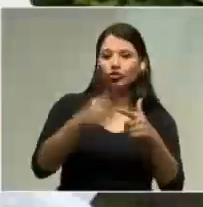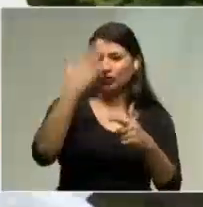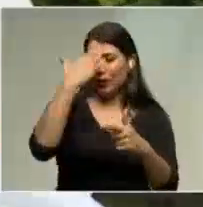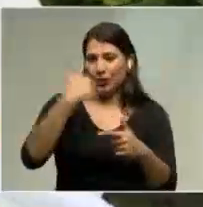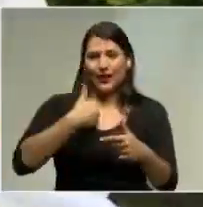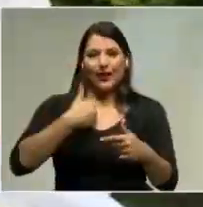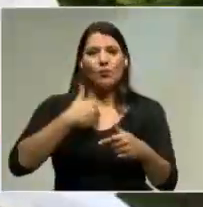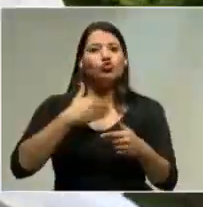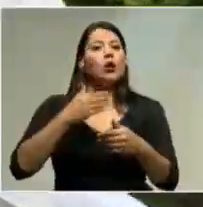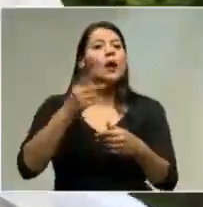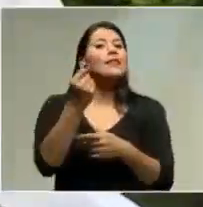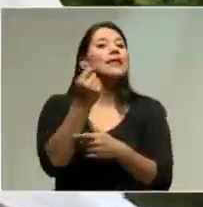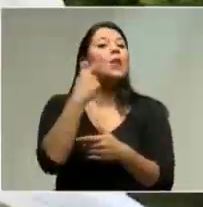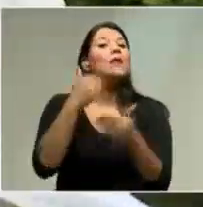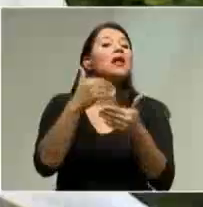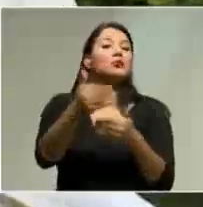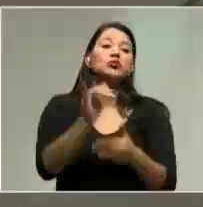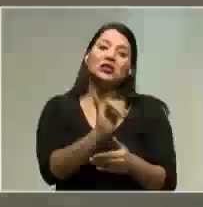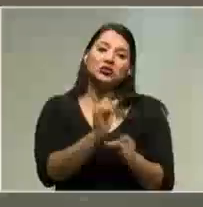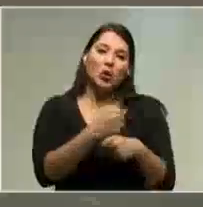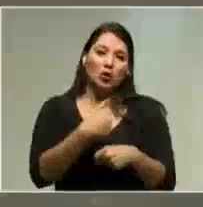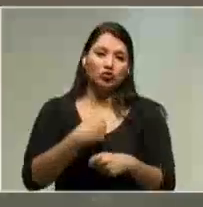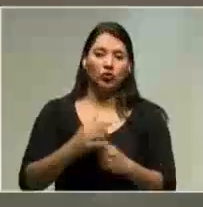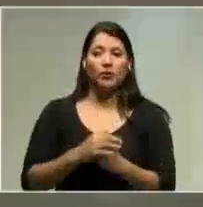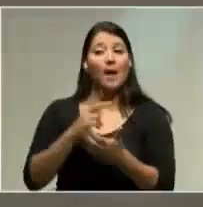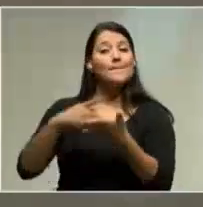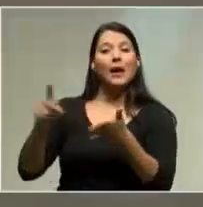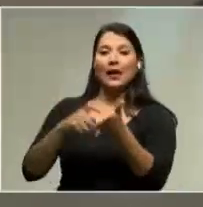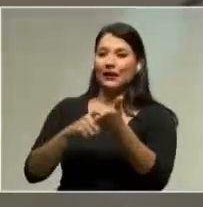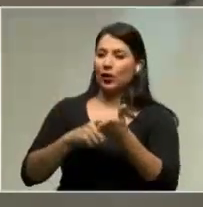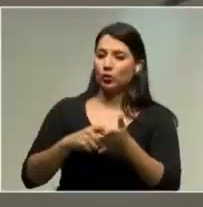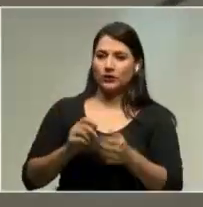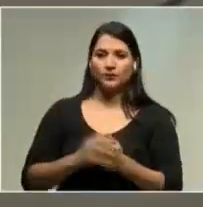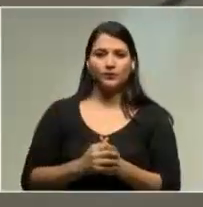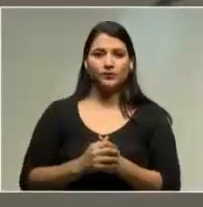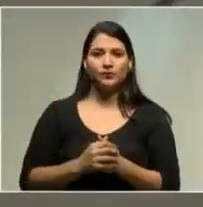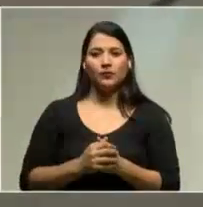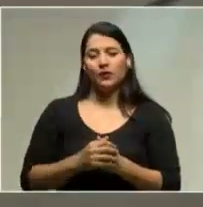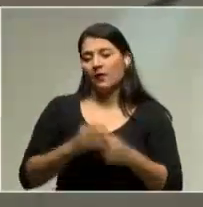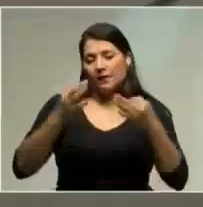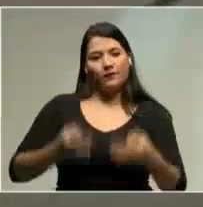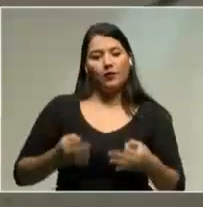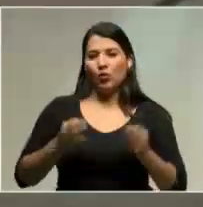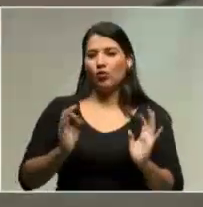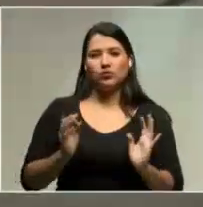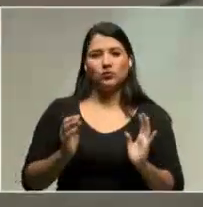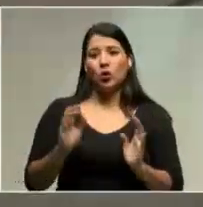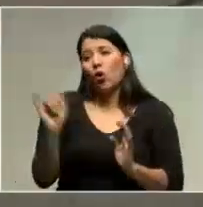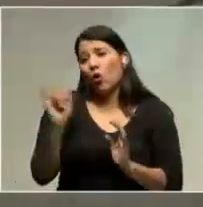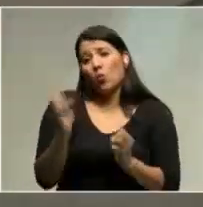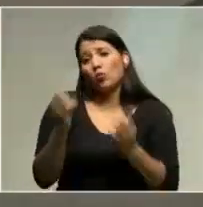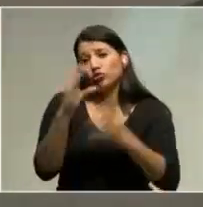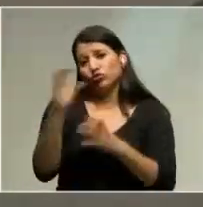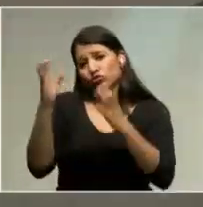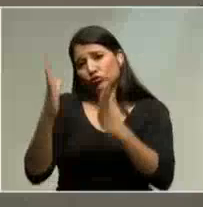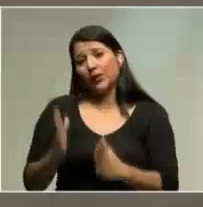plata para después. Entonces eso sería lo que haría. Pagar deudas, precisamente como están muchos